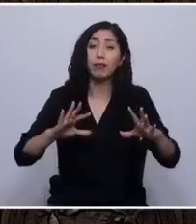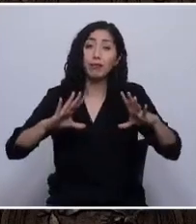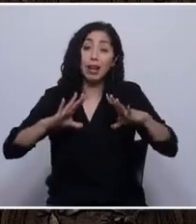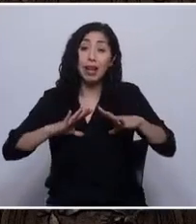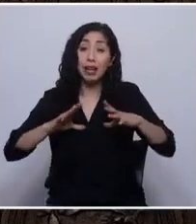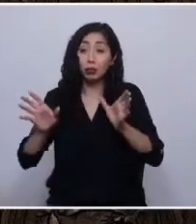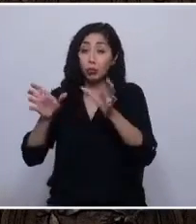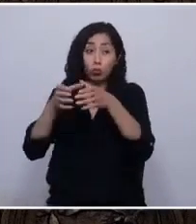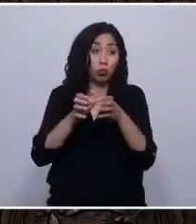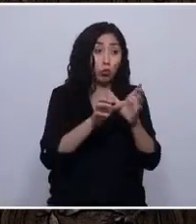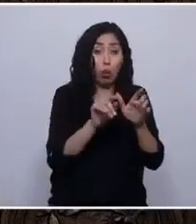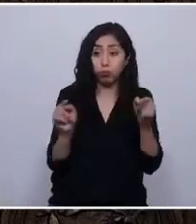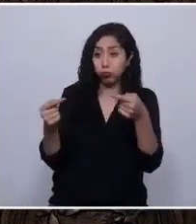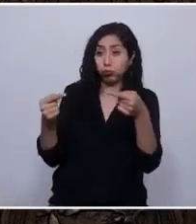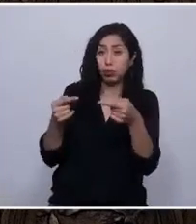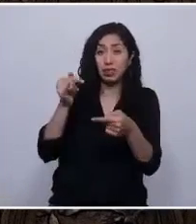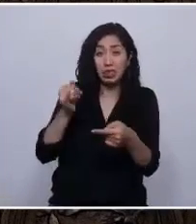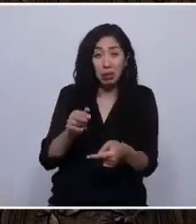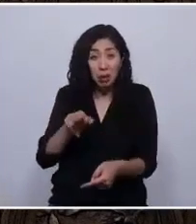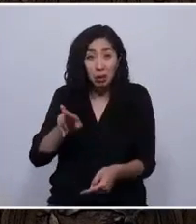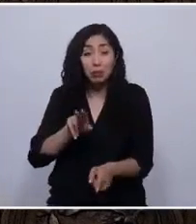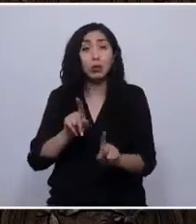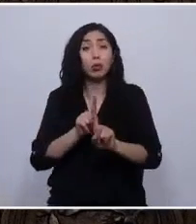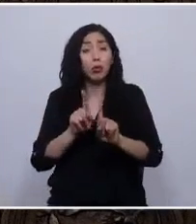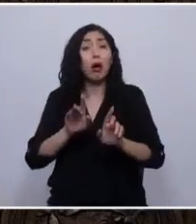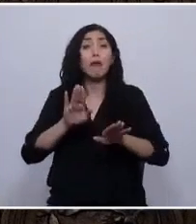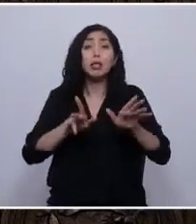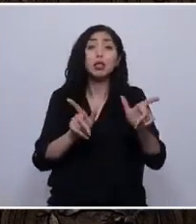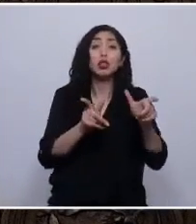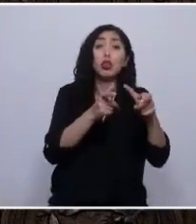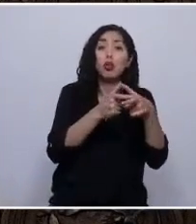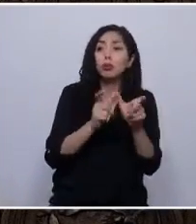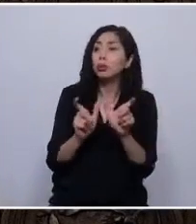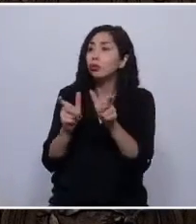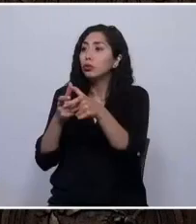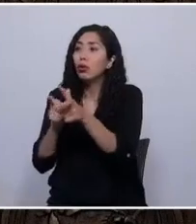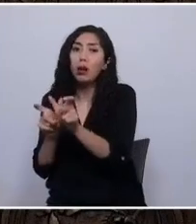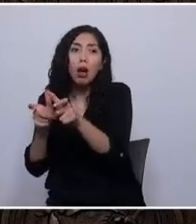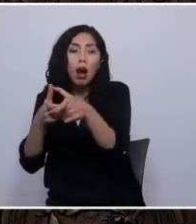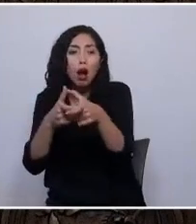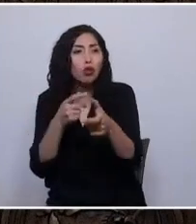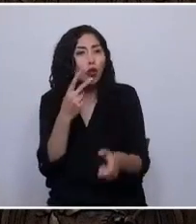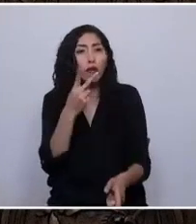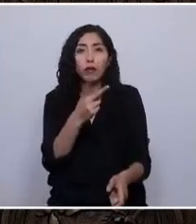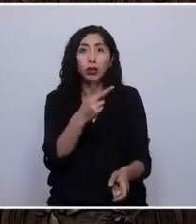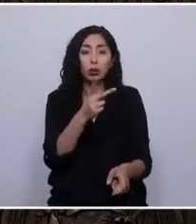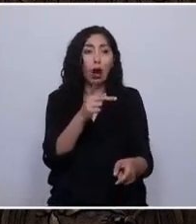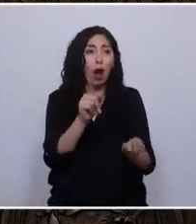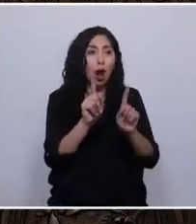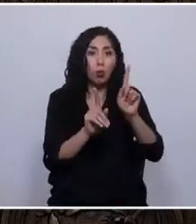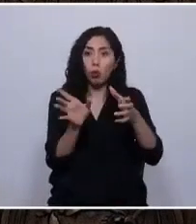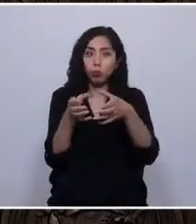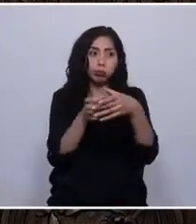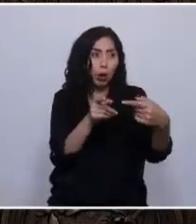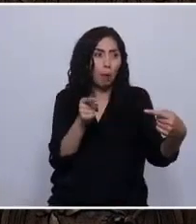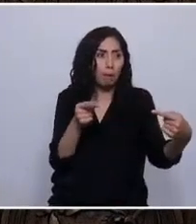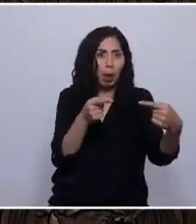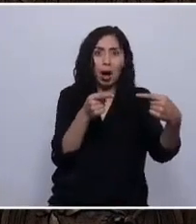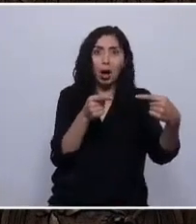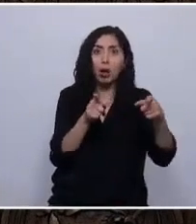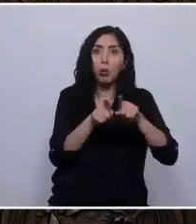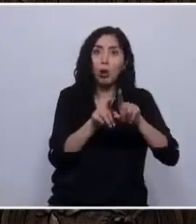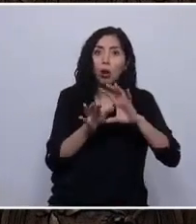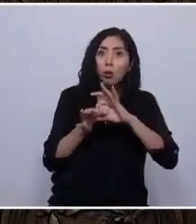no siempre están. Cuando hemos estado en comisiones, he visto cómo personas de polos casi opuestos nos hemos unido para crear